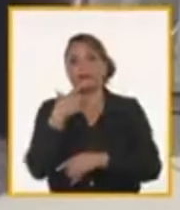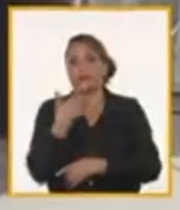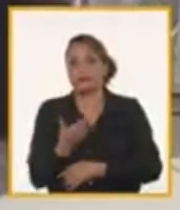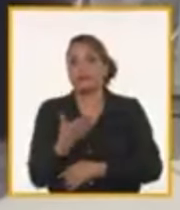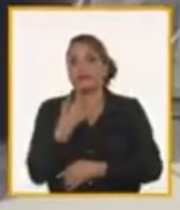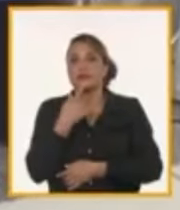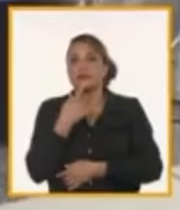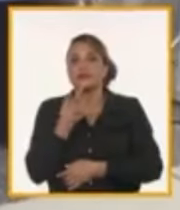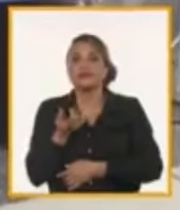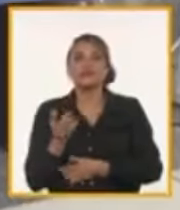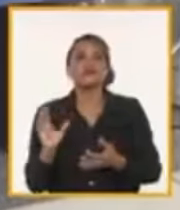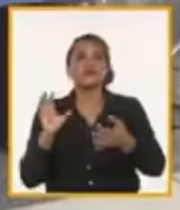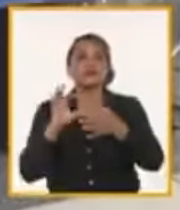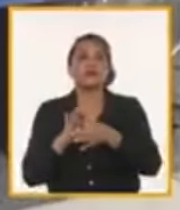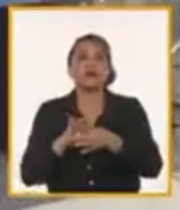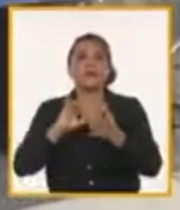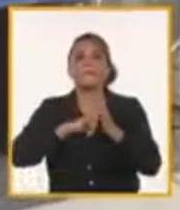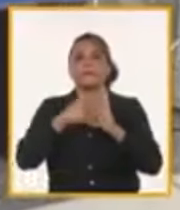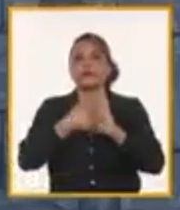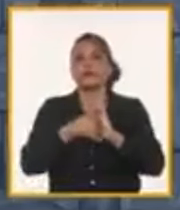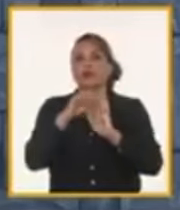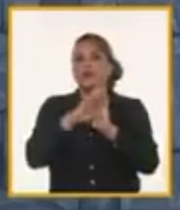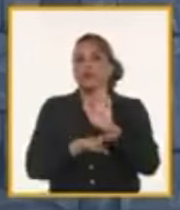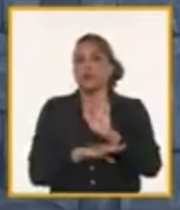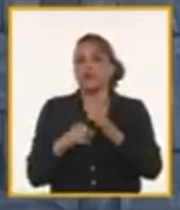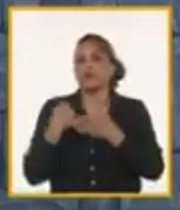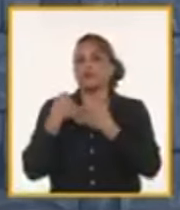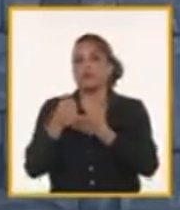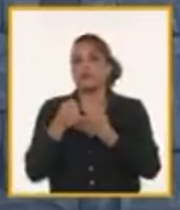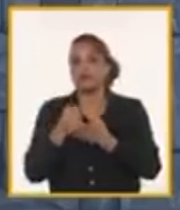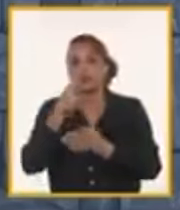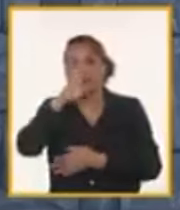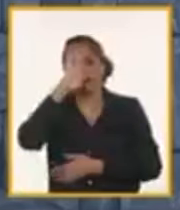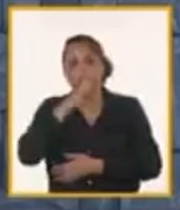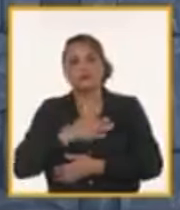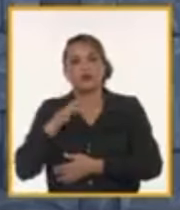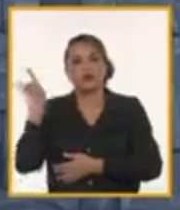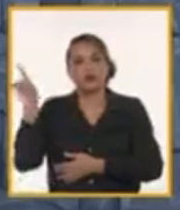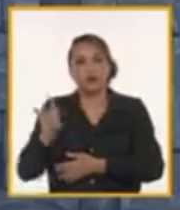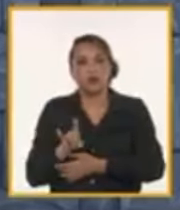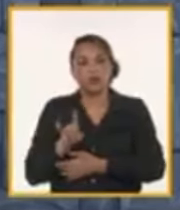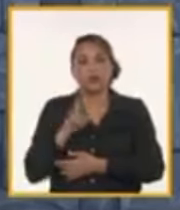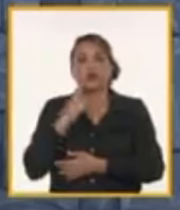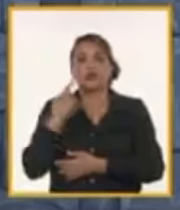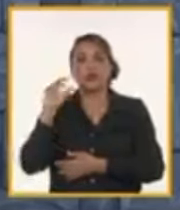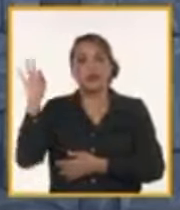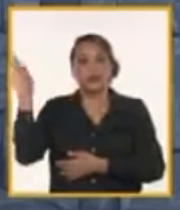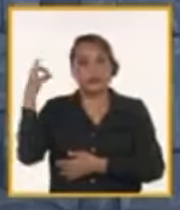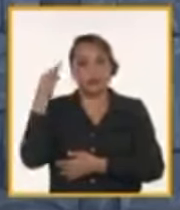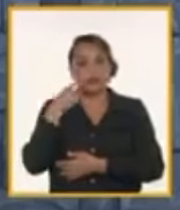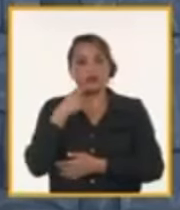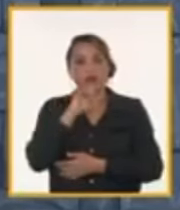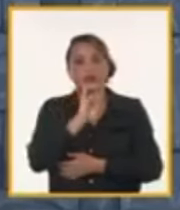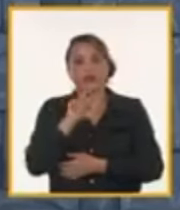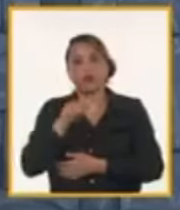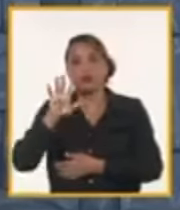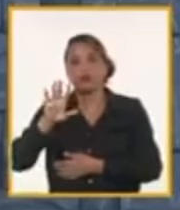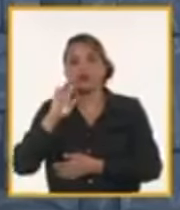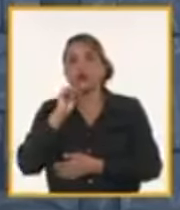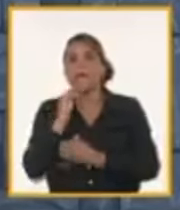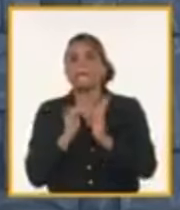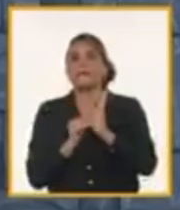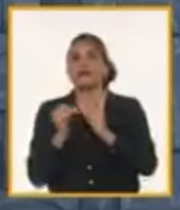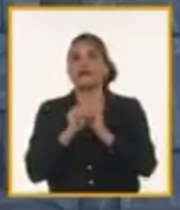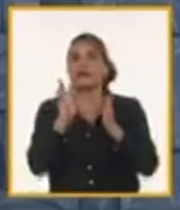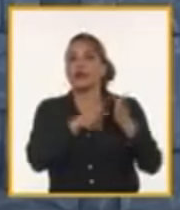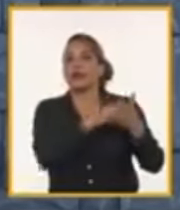coordine un proyecto del programa de apoyo de la Unión Europea hacia Cuba para las energías renovables de 7,5 millones de euros con un impacto en ocho provincias